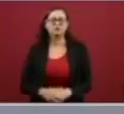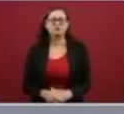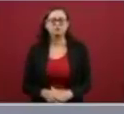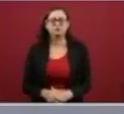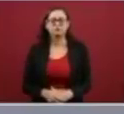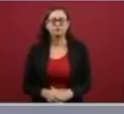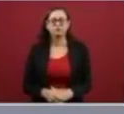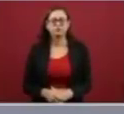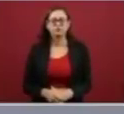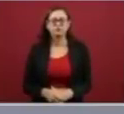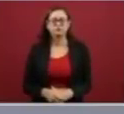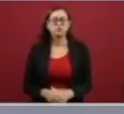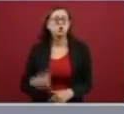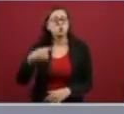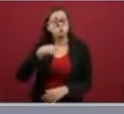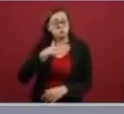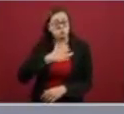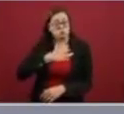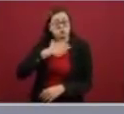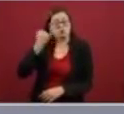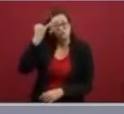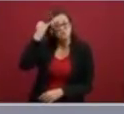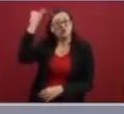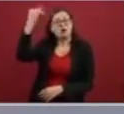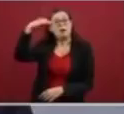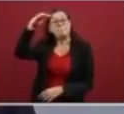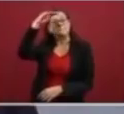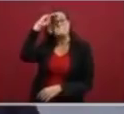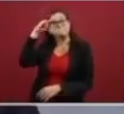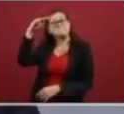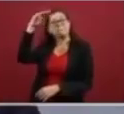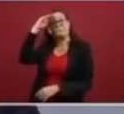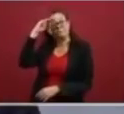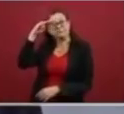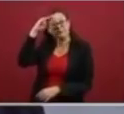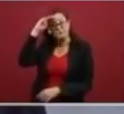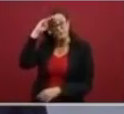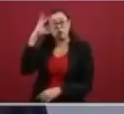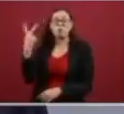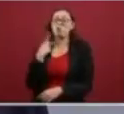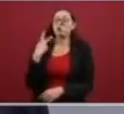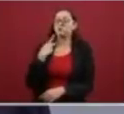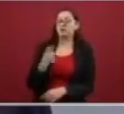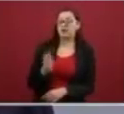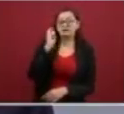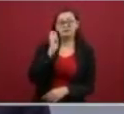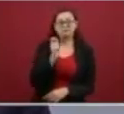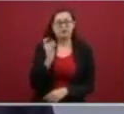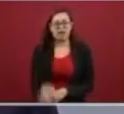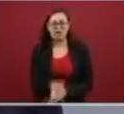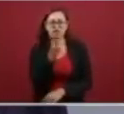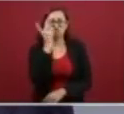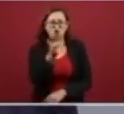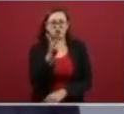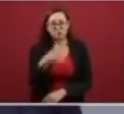política es, entre otras cosas, pensamiento y acción. Pero